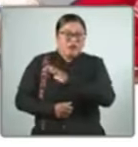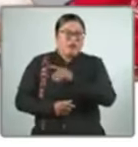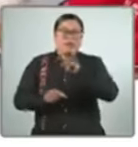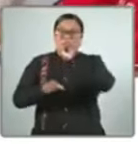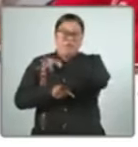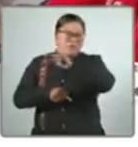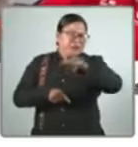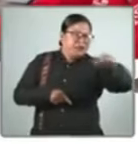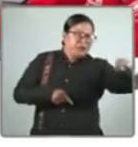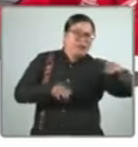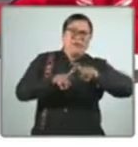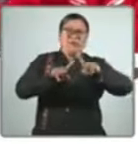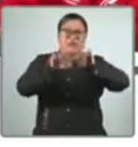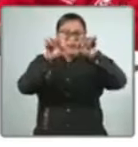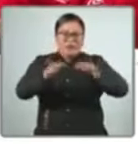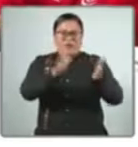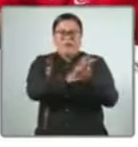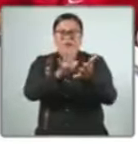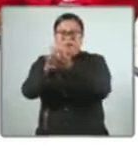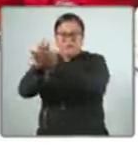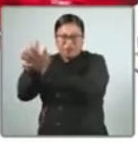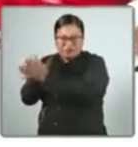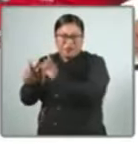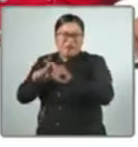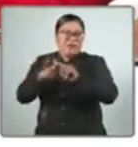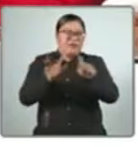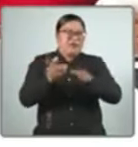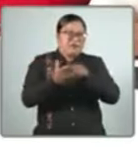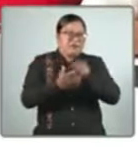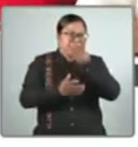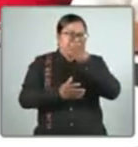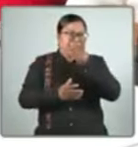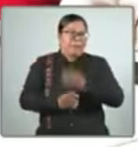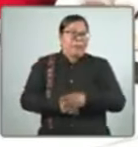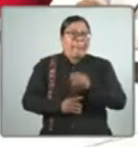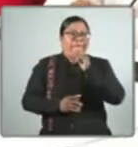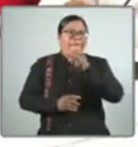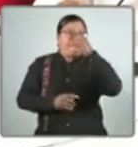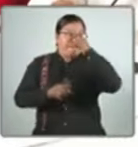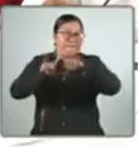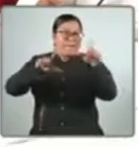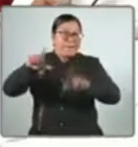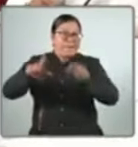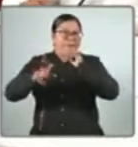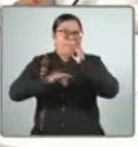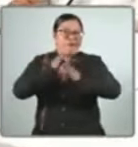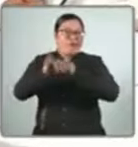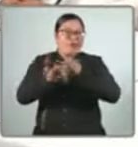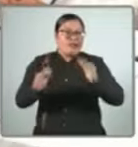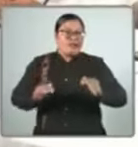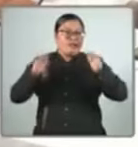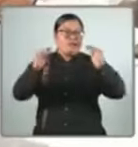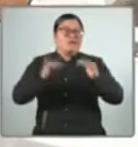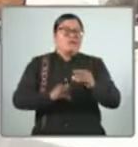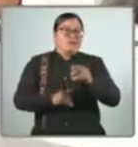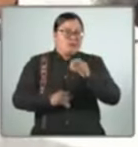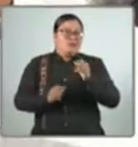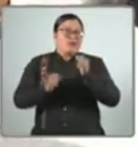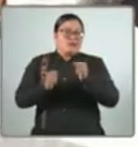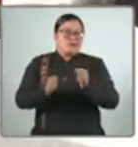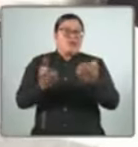todos los subsistemas, participan en diferentes lugares, sobre todo nacionales, pero también internacionales, y se